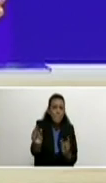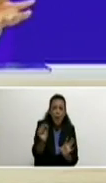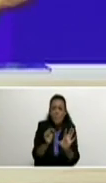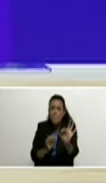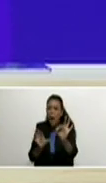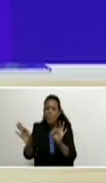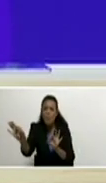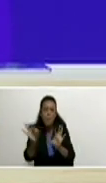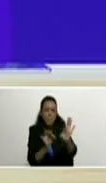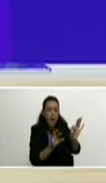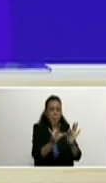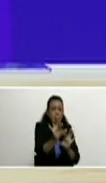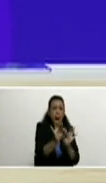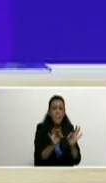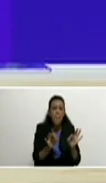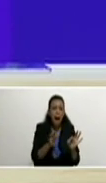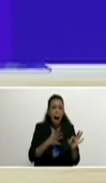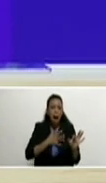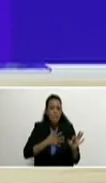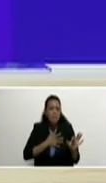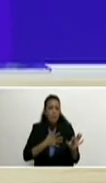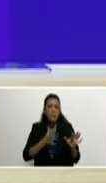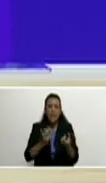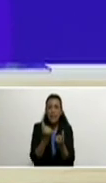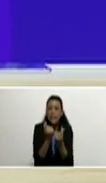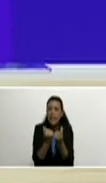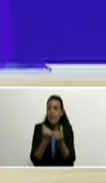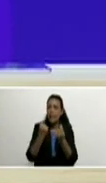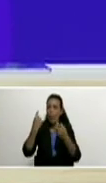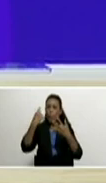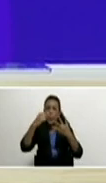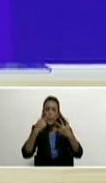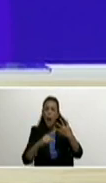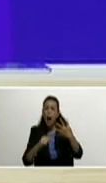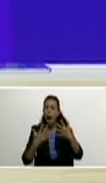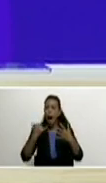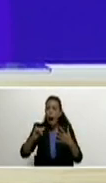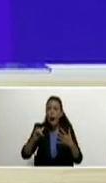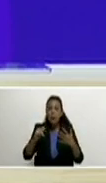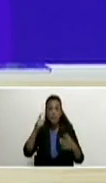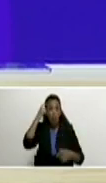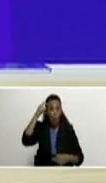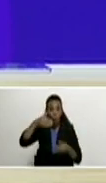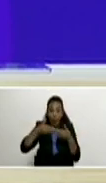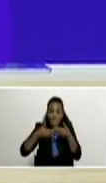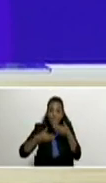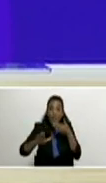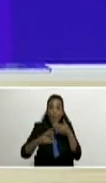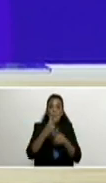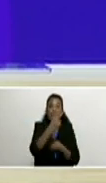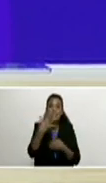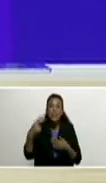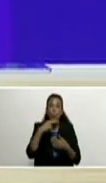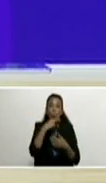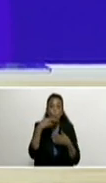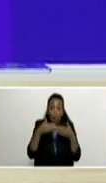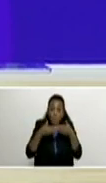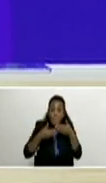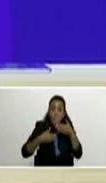concentrar todas las energías y recursos para, a partir de hoy, 25 de